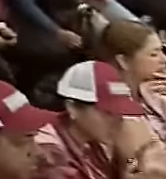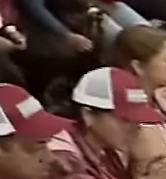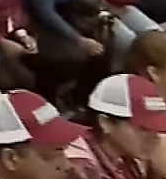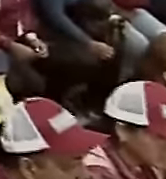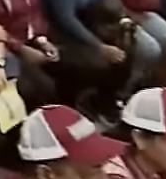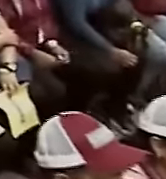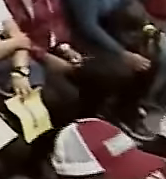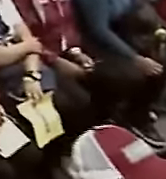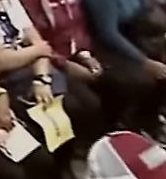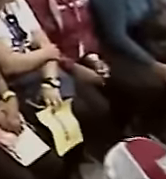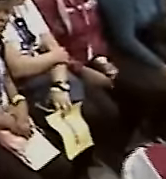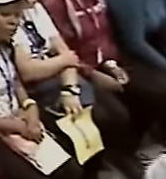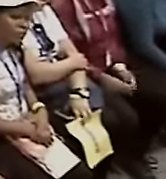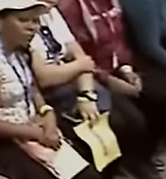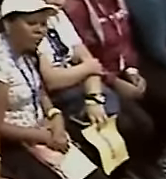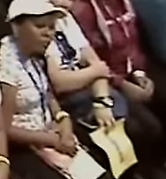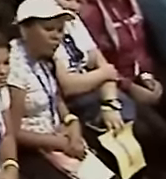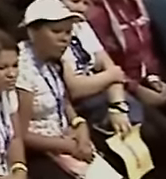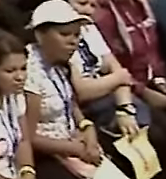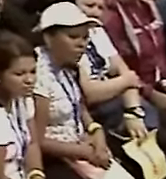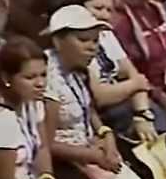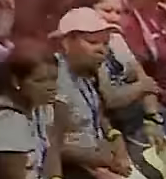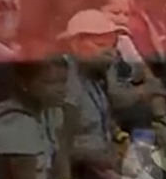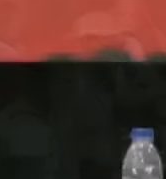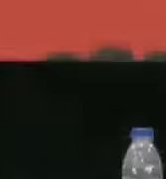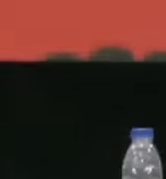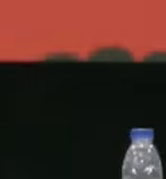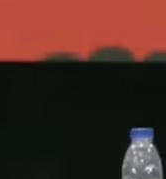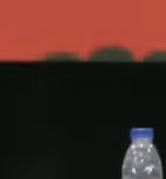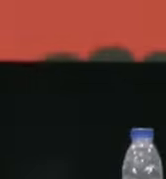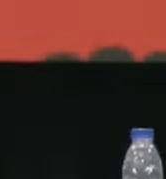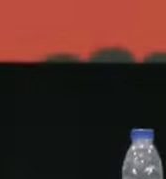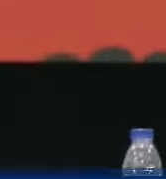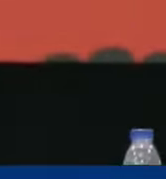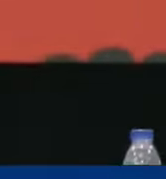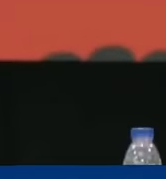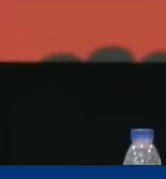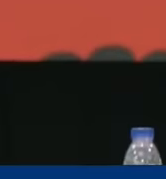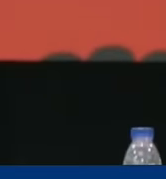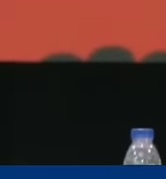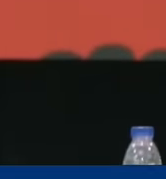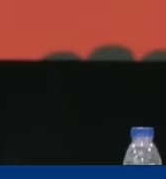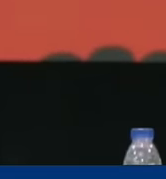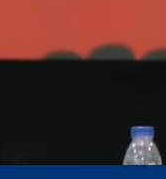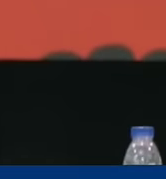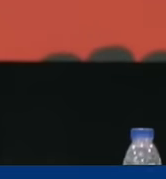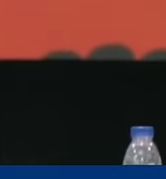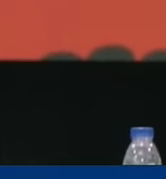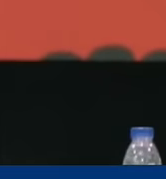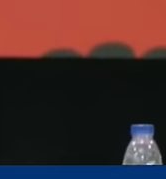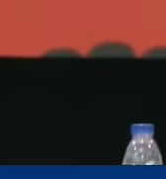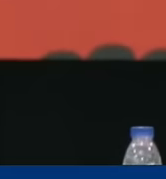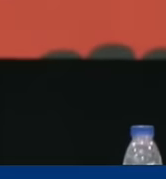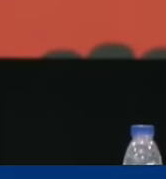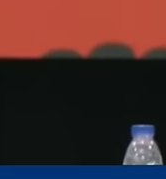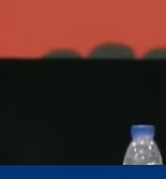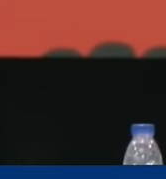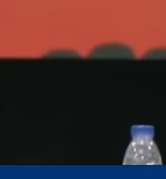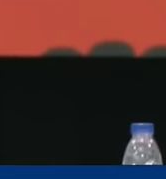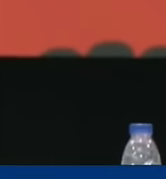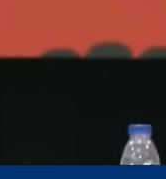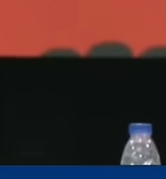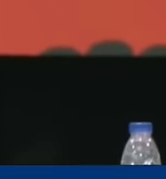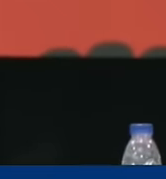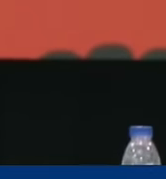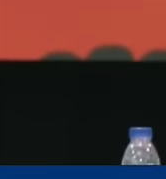Para que ustedes vean cómo hay que curar las heridas. Con trabajo, con amor, con paciencia. Y